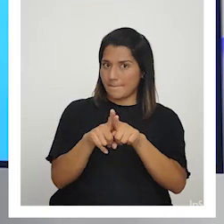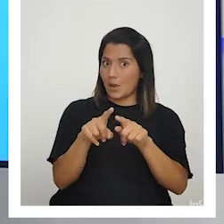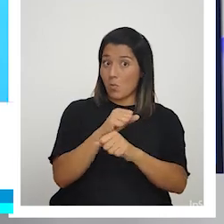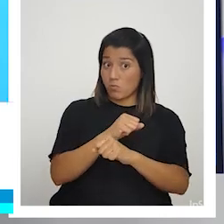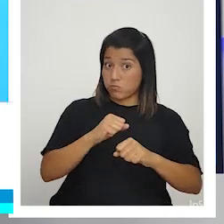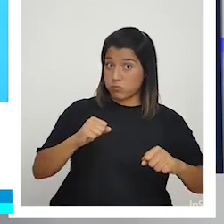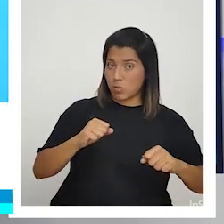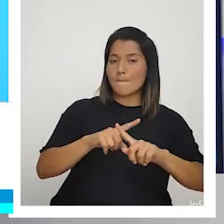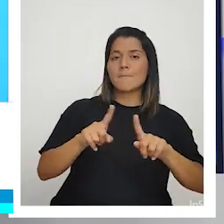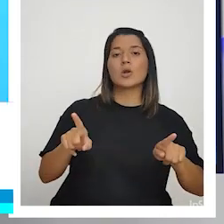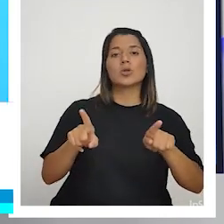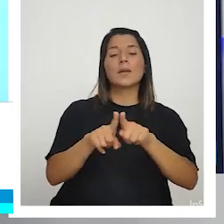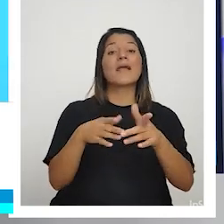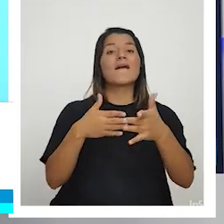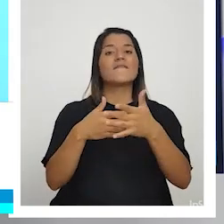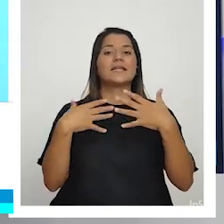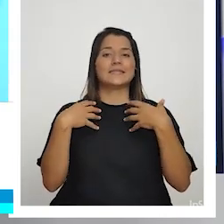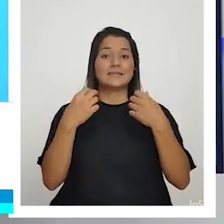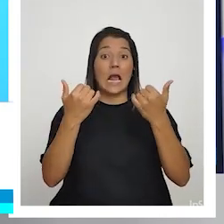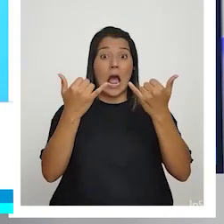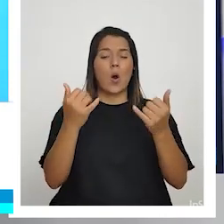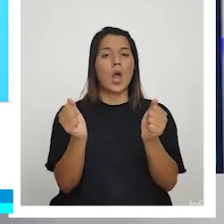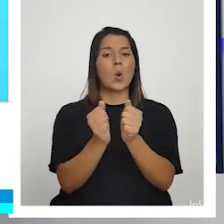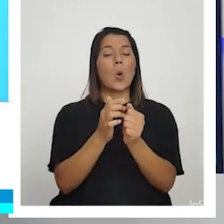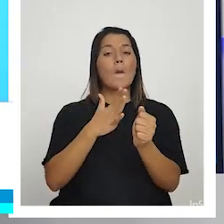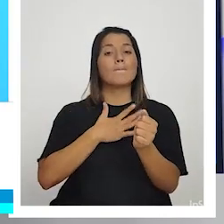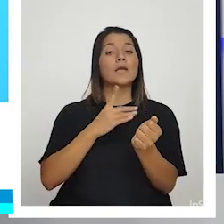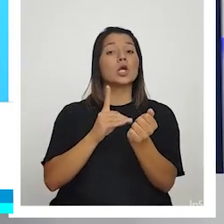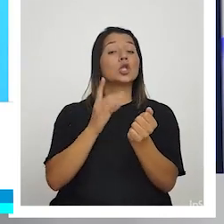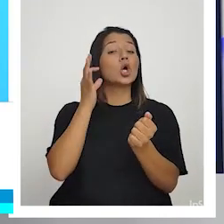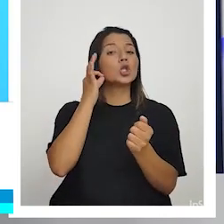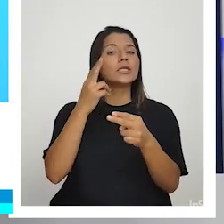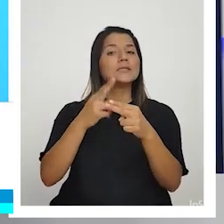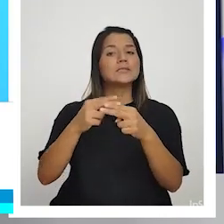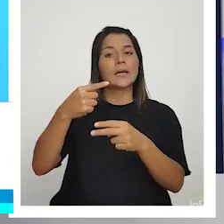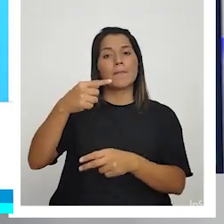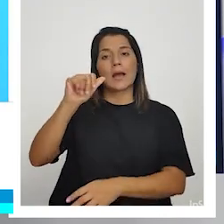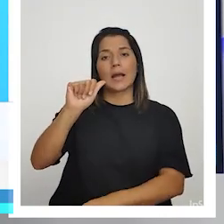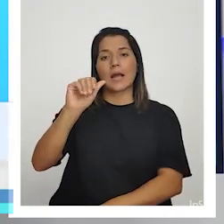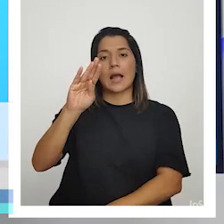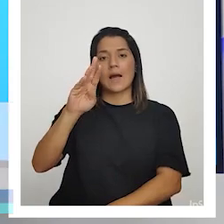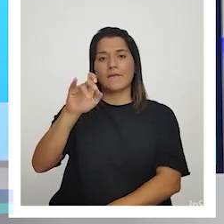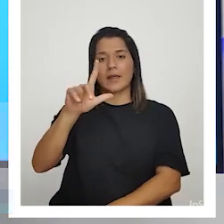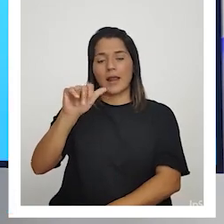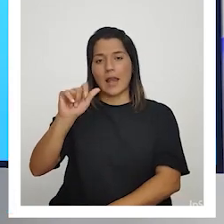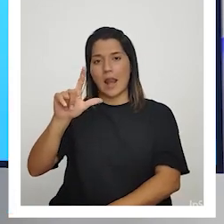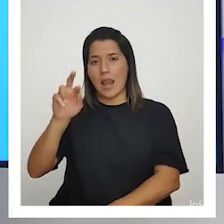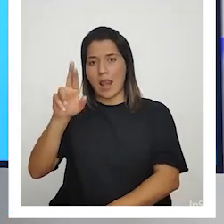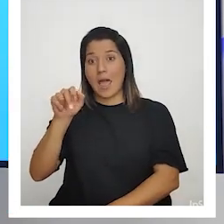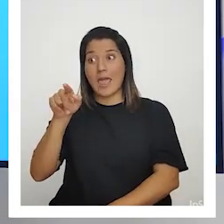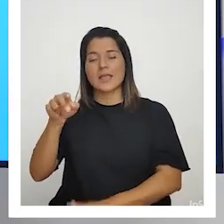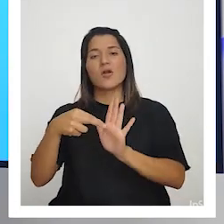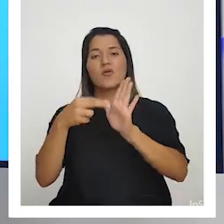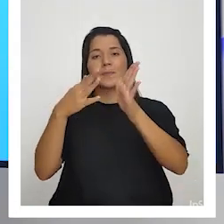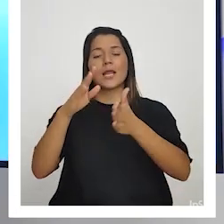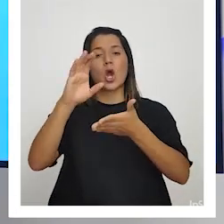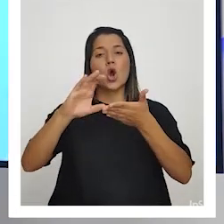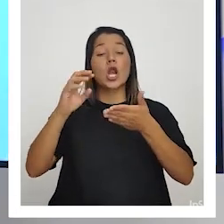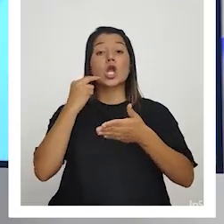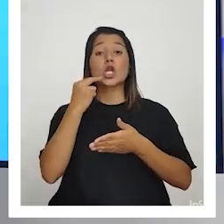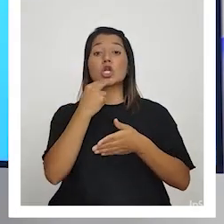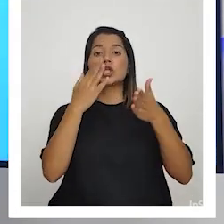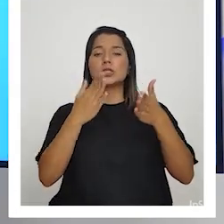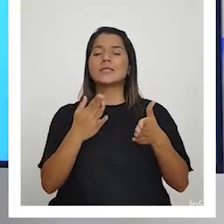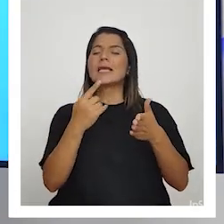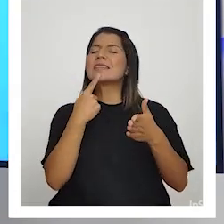Conmigo se encuentra la doctora Gabriela Lara del Colegio de Nutricionistas y hemos venido hablando de la importancia de conocer que la obesidad es